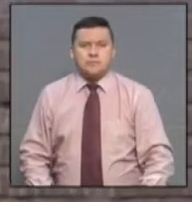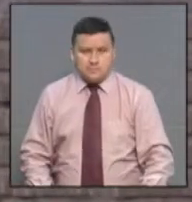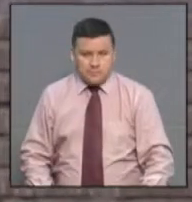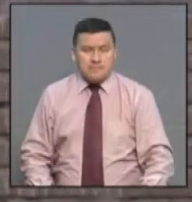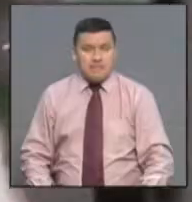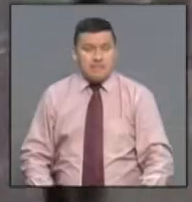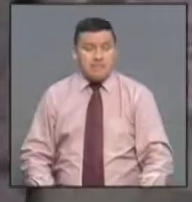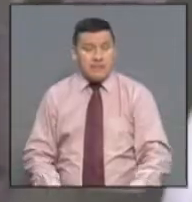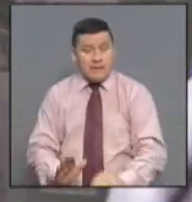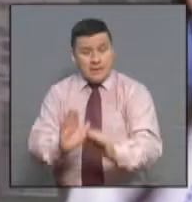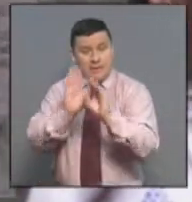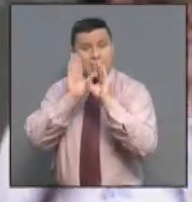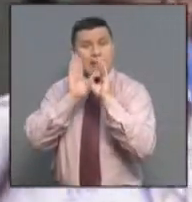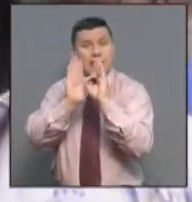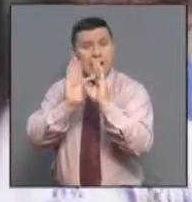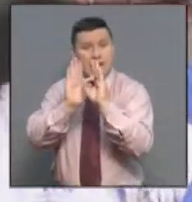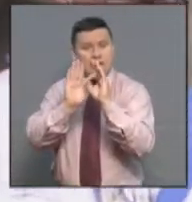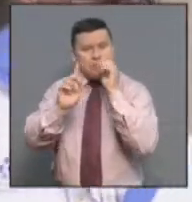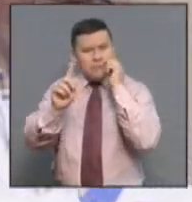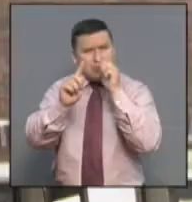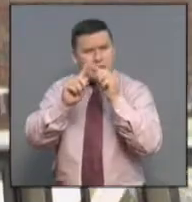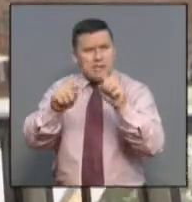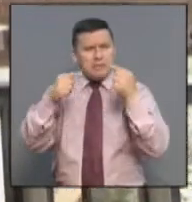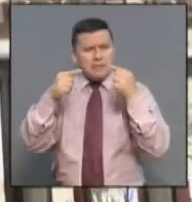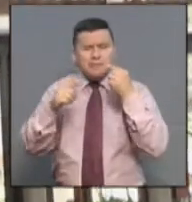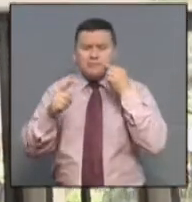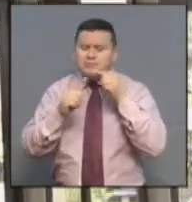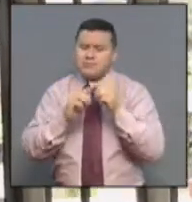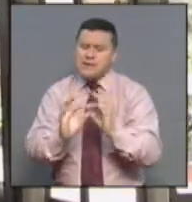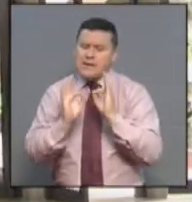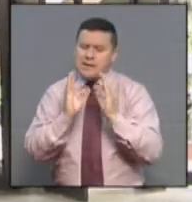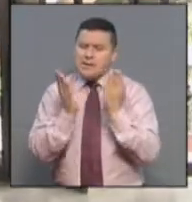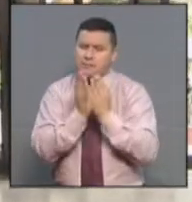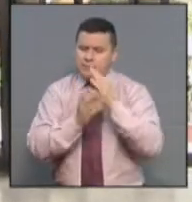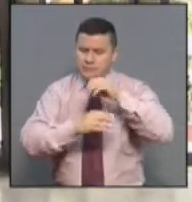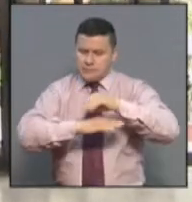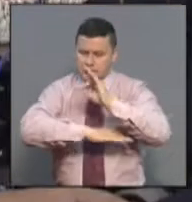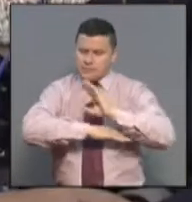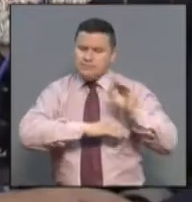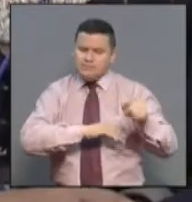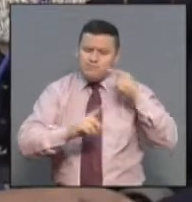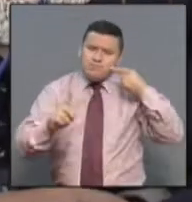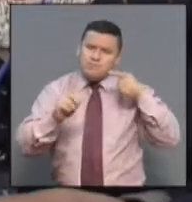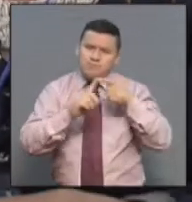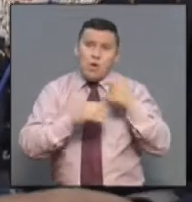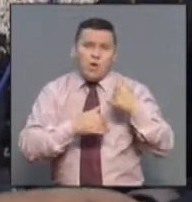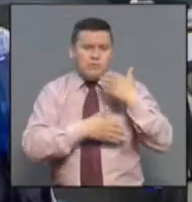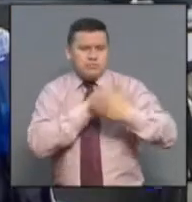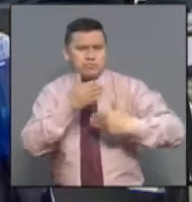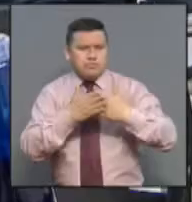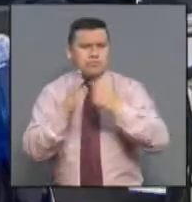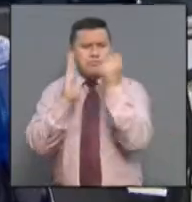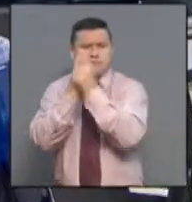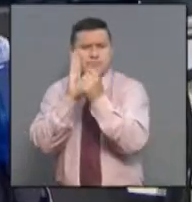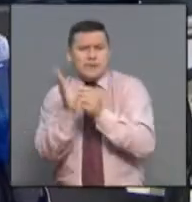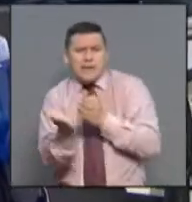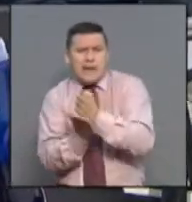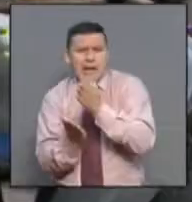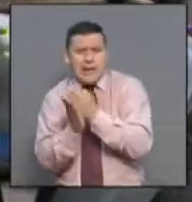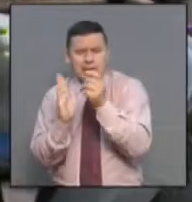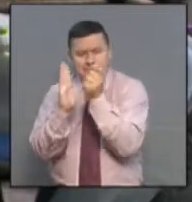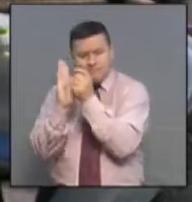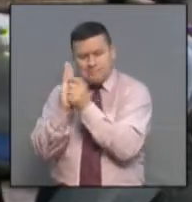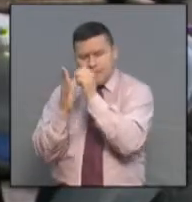La calidad y excelencia es una meta primordial de la ESAP, por eso se encuentra en proceso de reacreditación de su